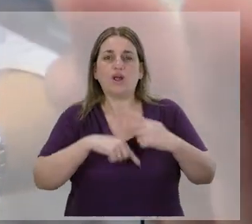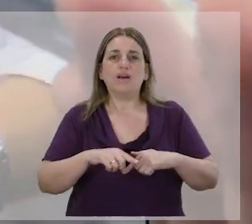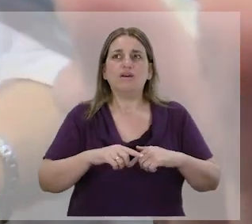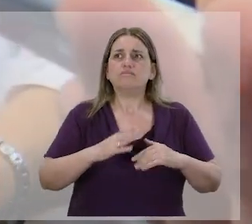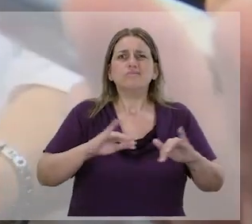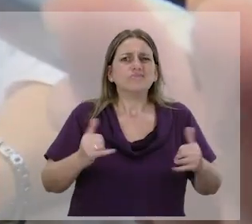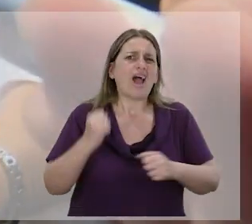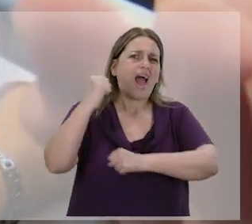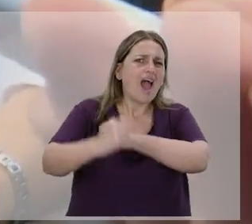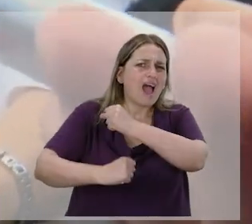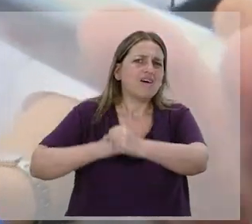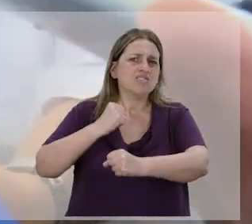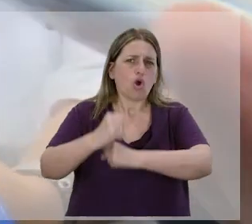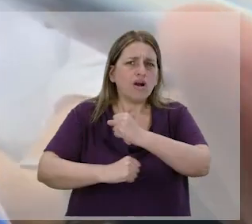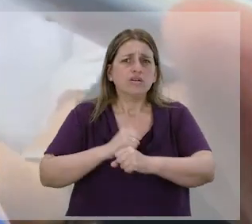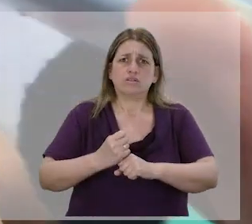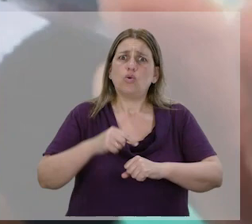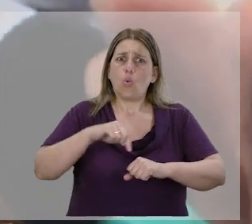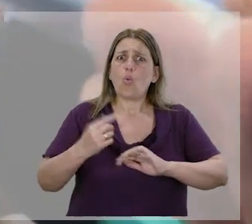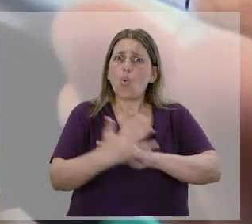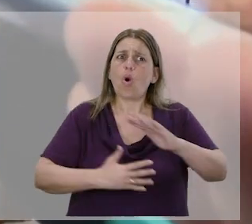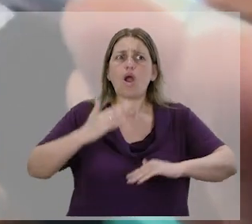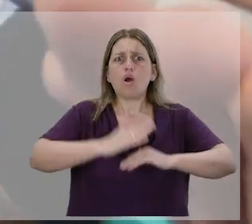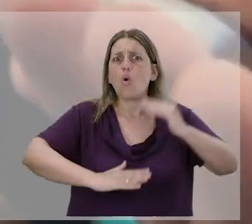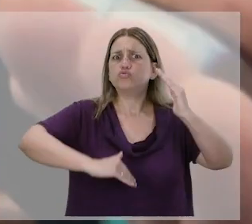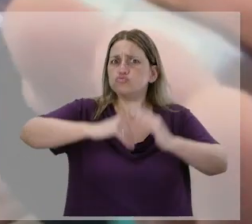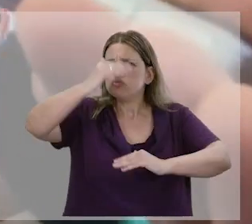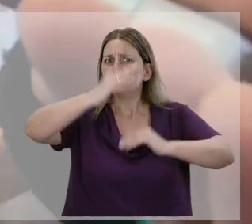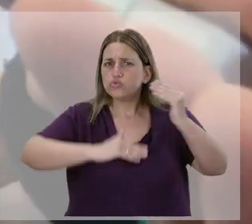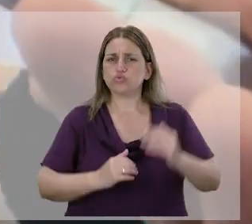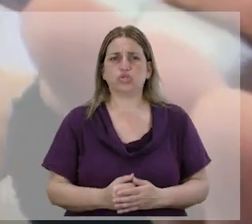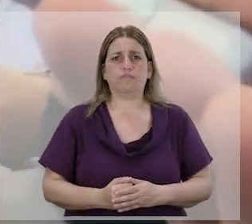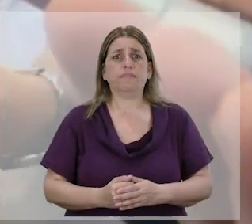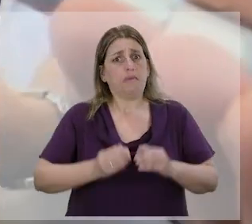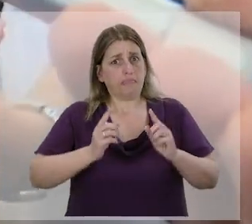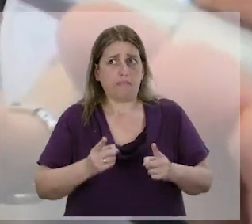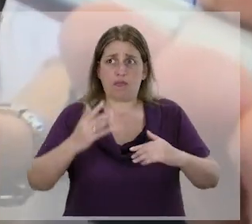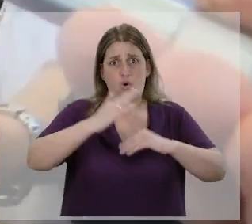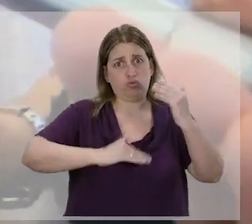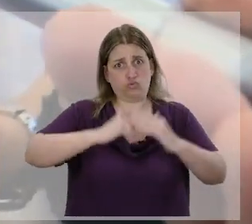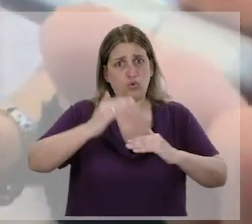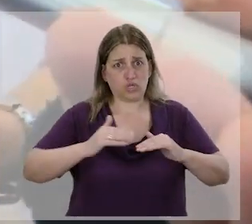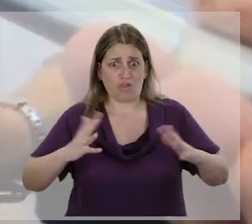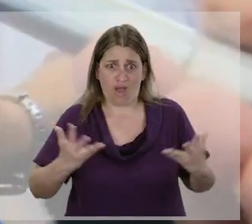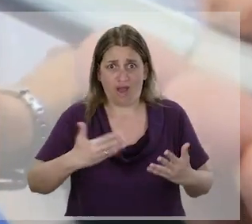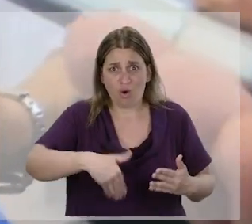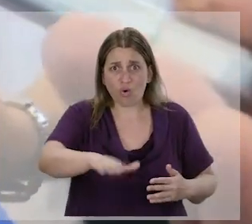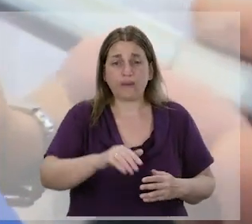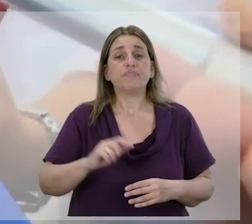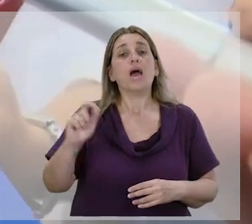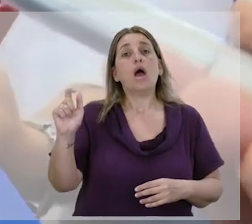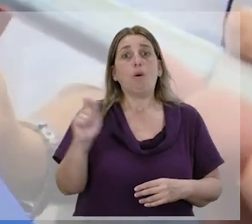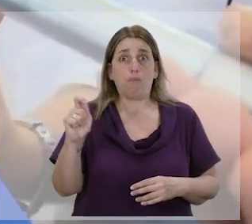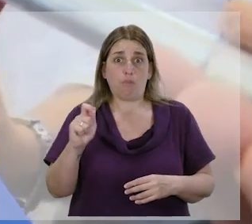infraestructura. La que hace decenas de años en Uruguay se construye. Hace muchos años. Y la que estamos